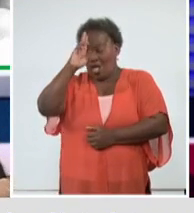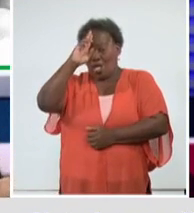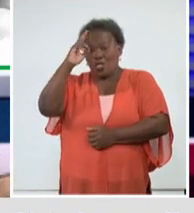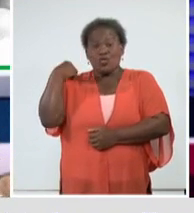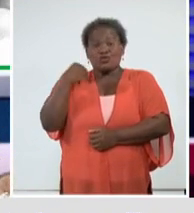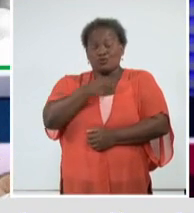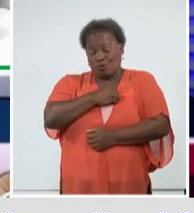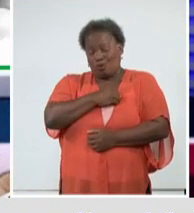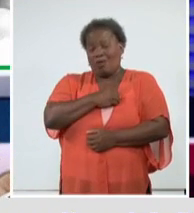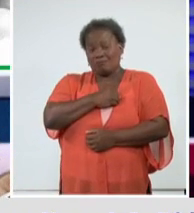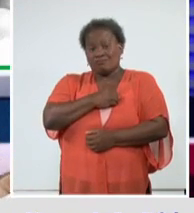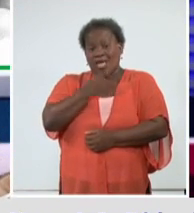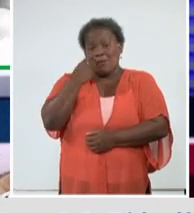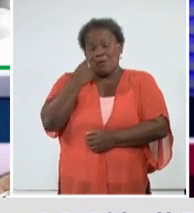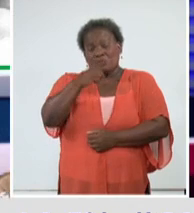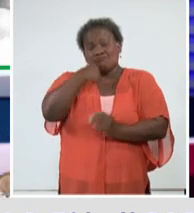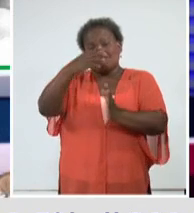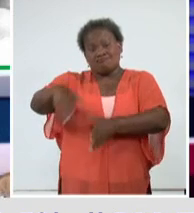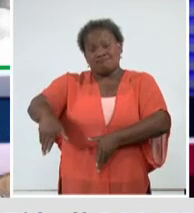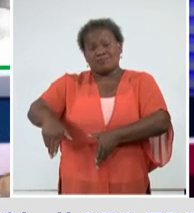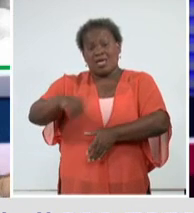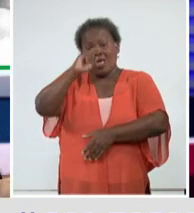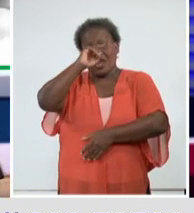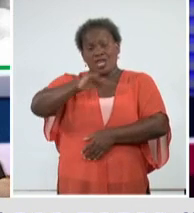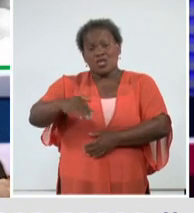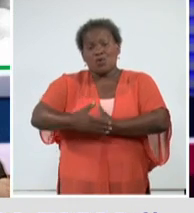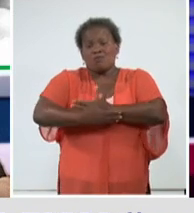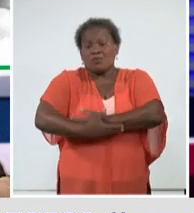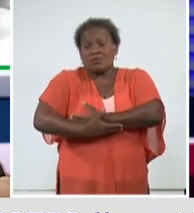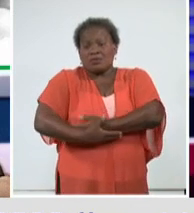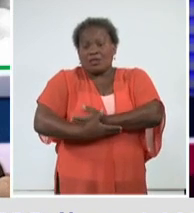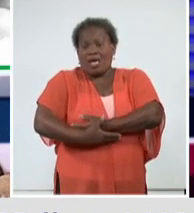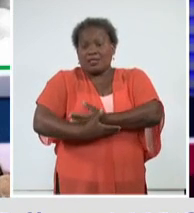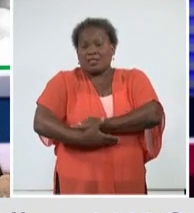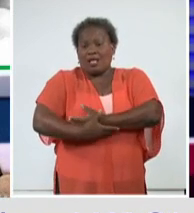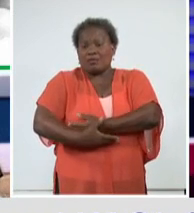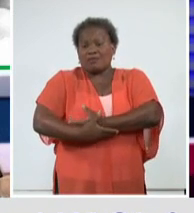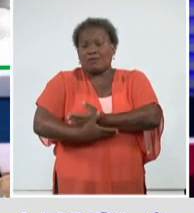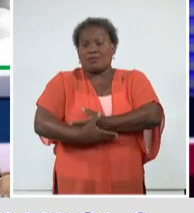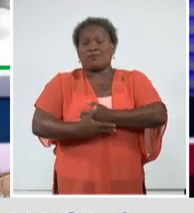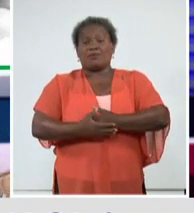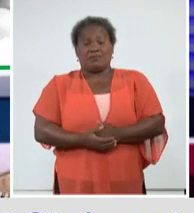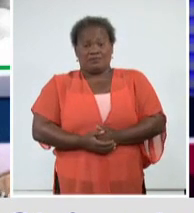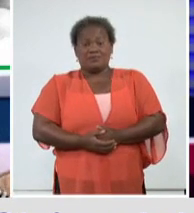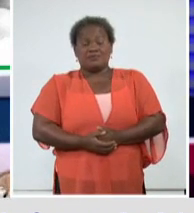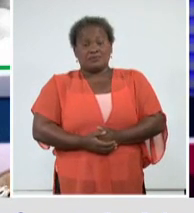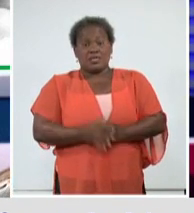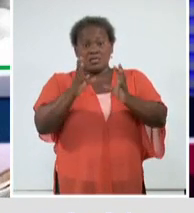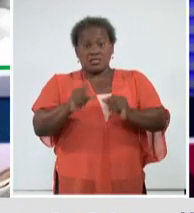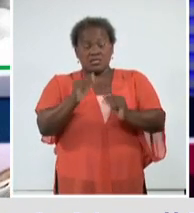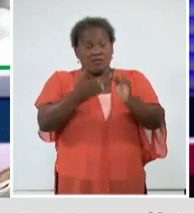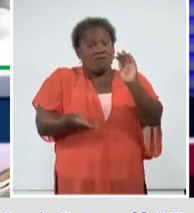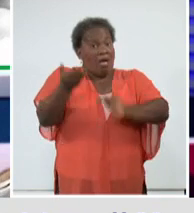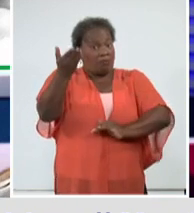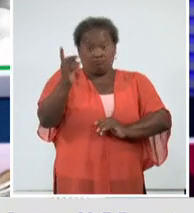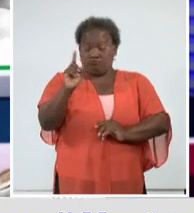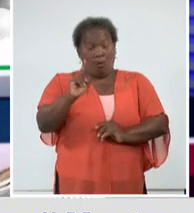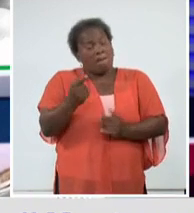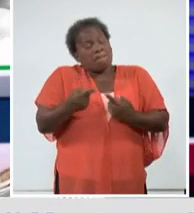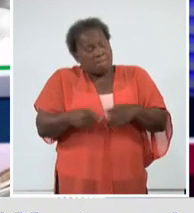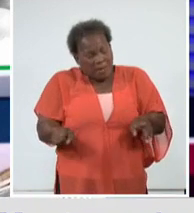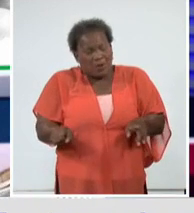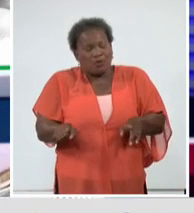de niños y de lactantes en nuestro país. No son cifras muy altas, pero realmente se lamenta mucho y es muy